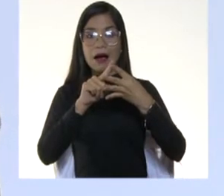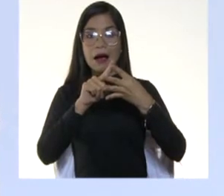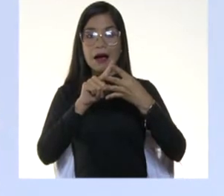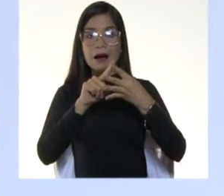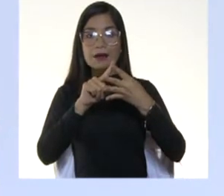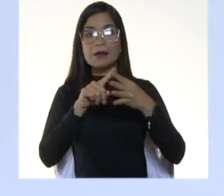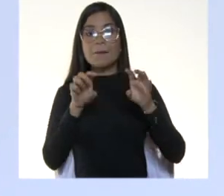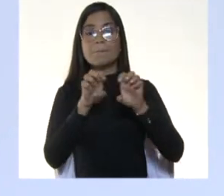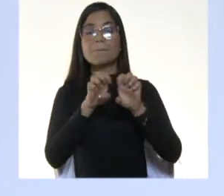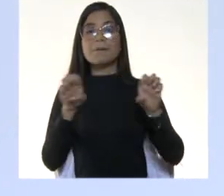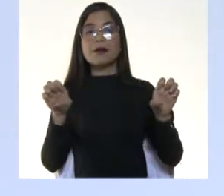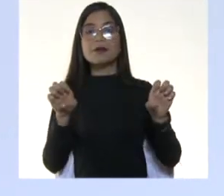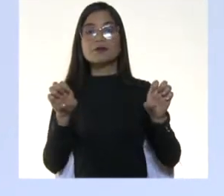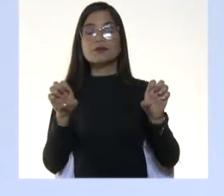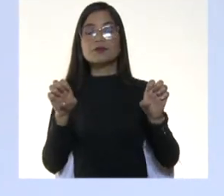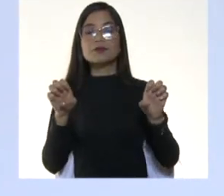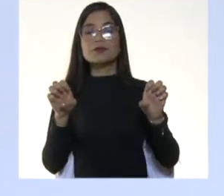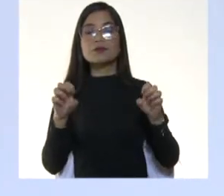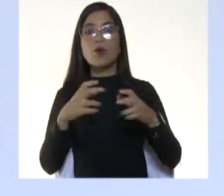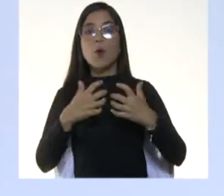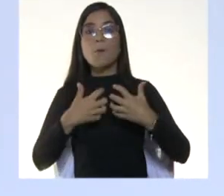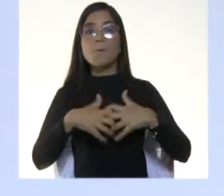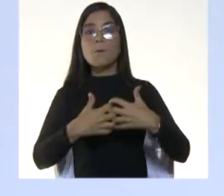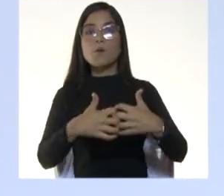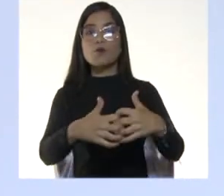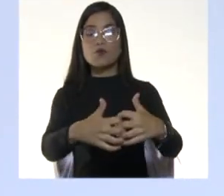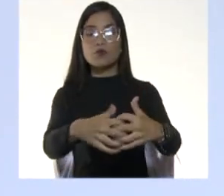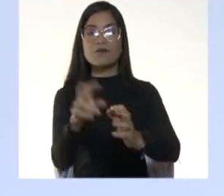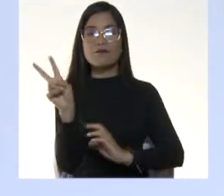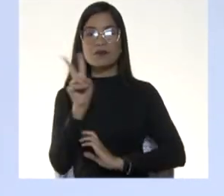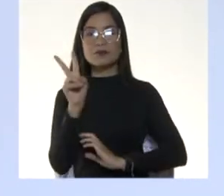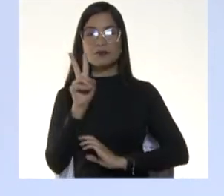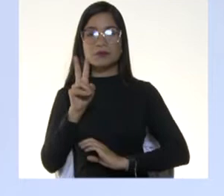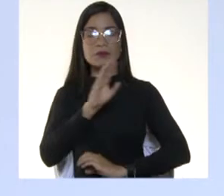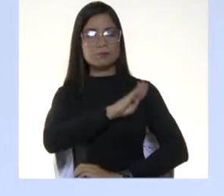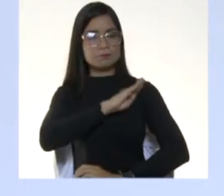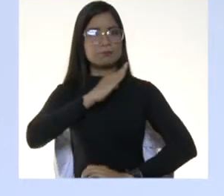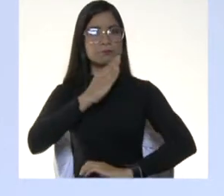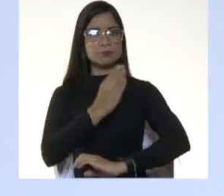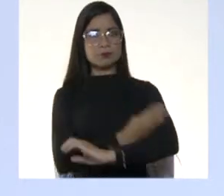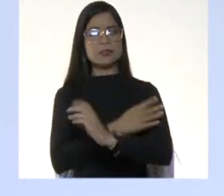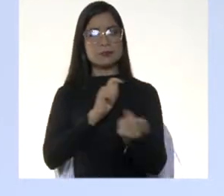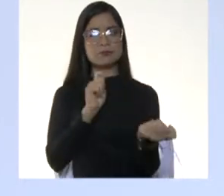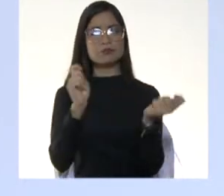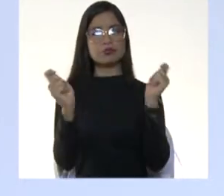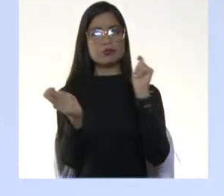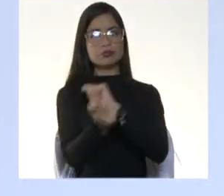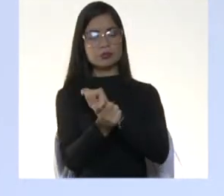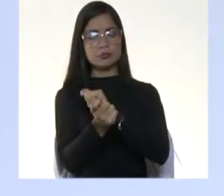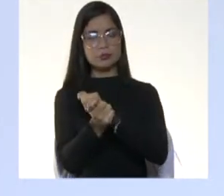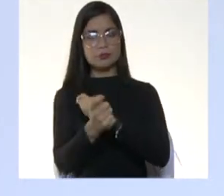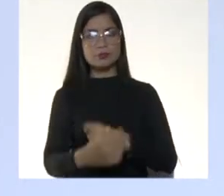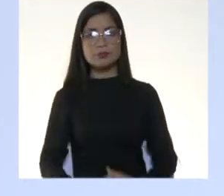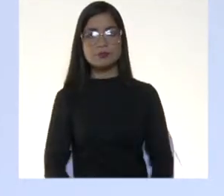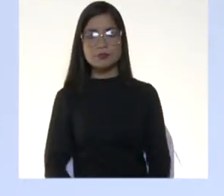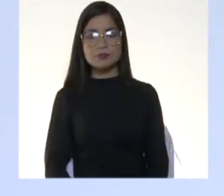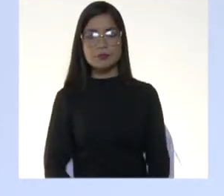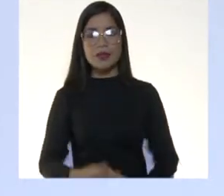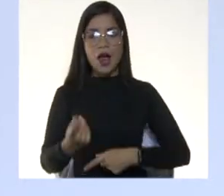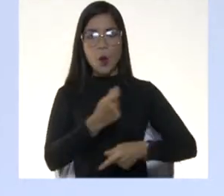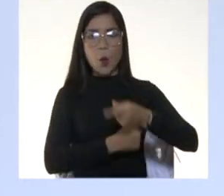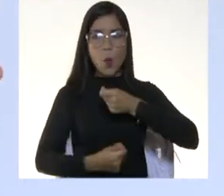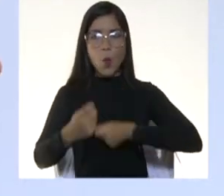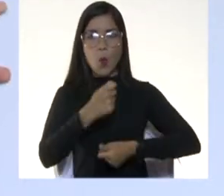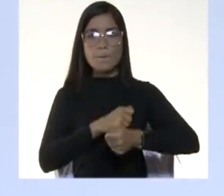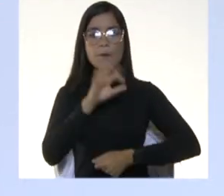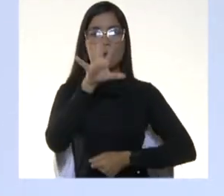Venezuela cambiante, la Venezuela que desdice del hecho de esa economía de compra y venta, esa economía